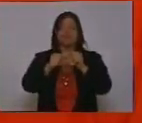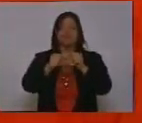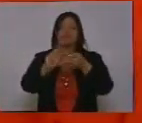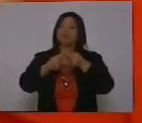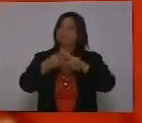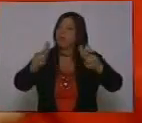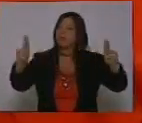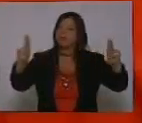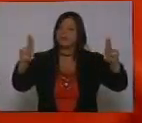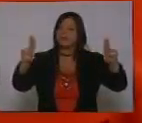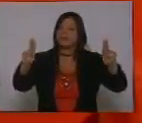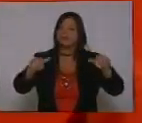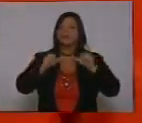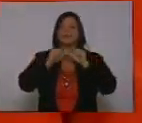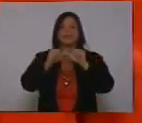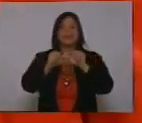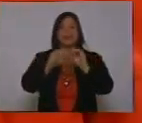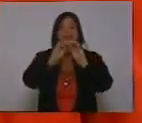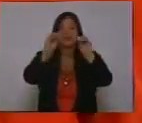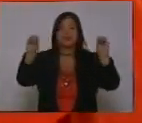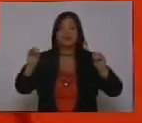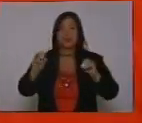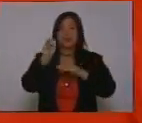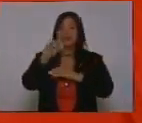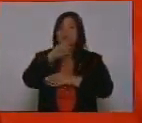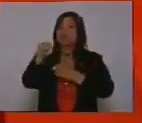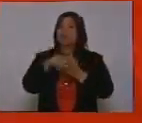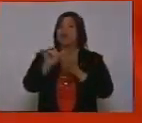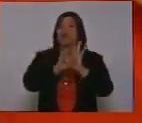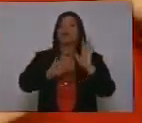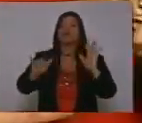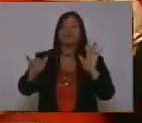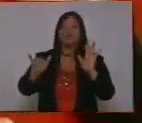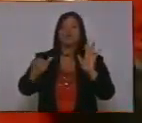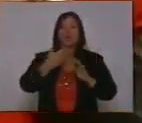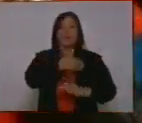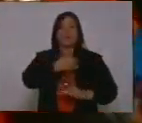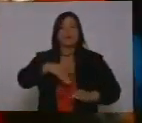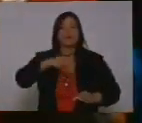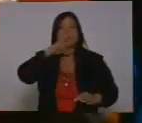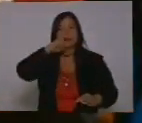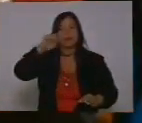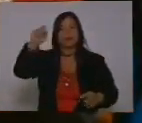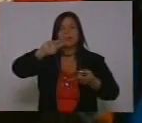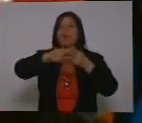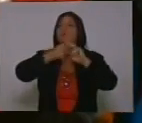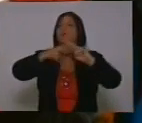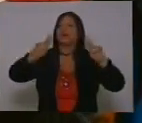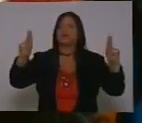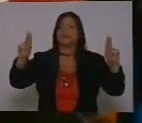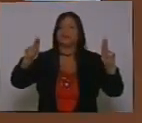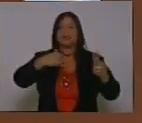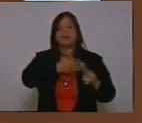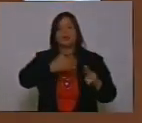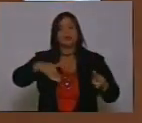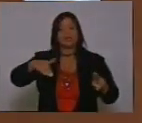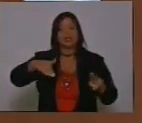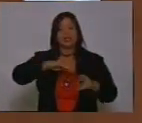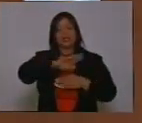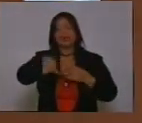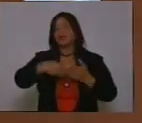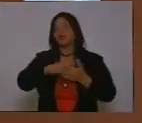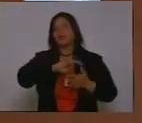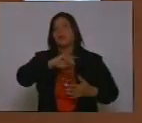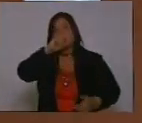a la paz, que fue convocada esta Asamblea Nacional Constituyente por el presidente de La Paz, el presidente Nicolás